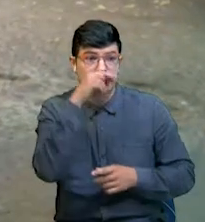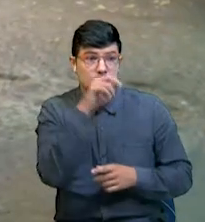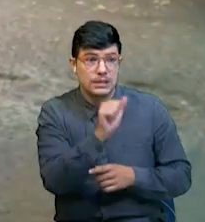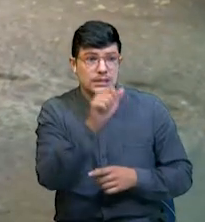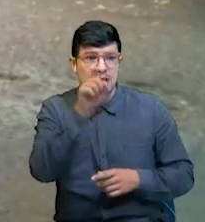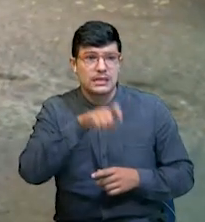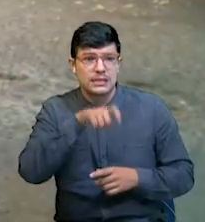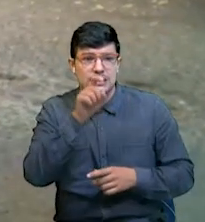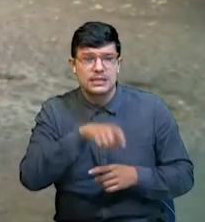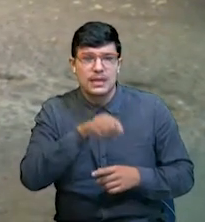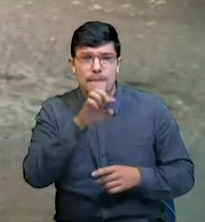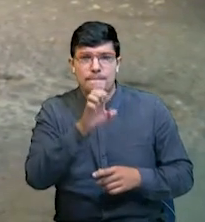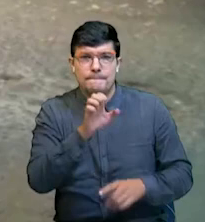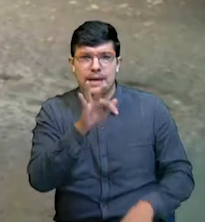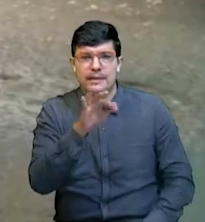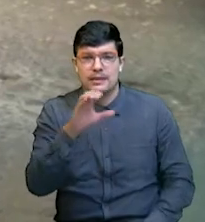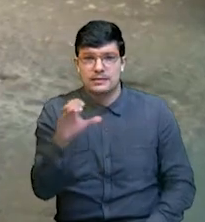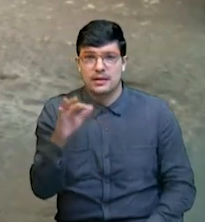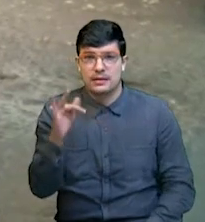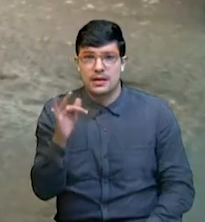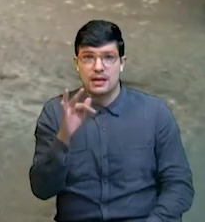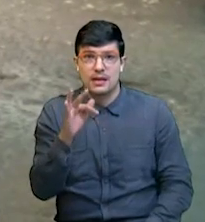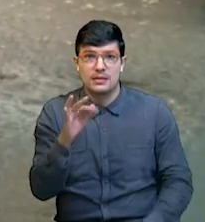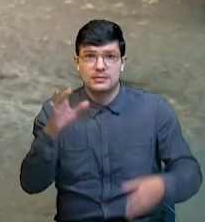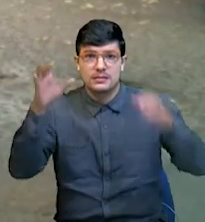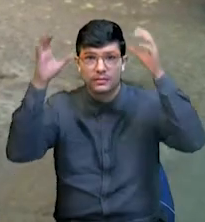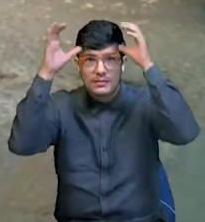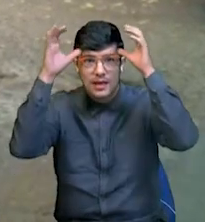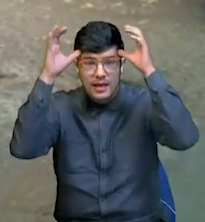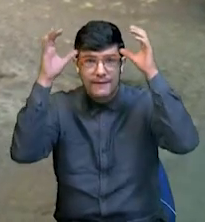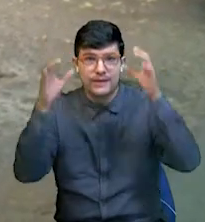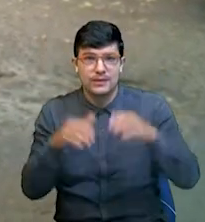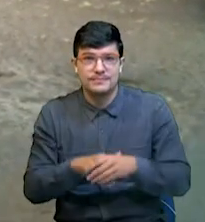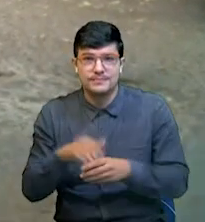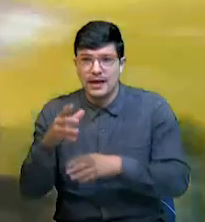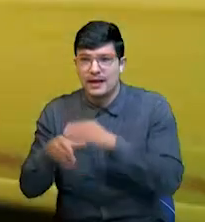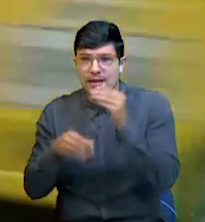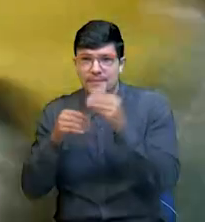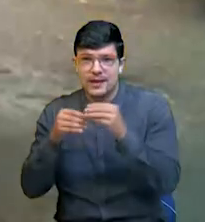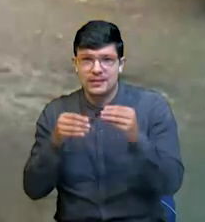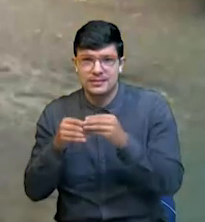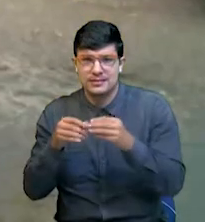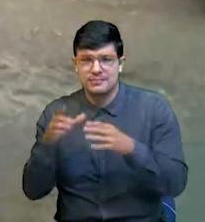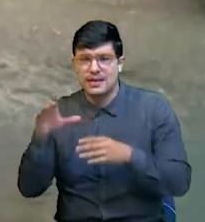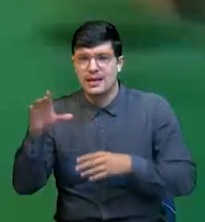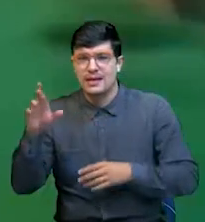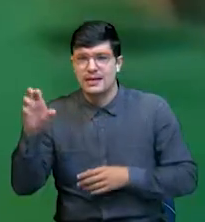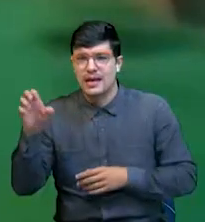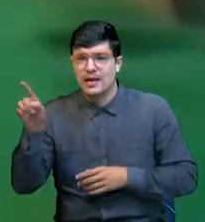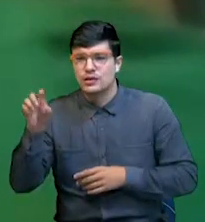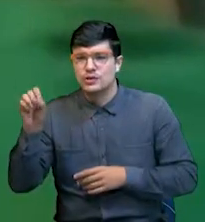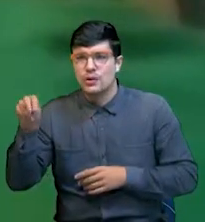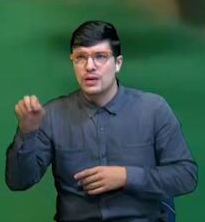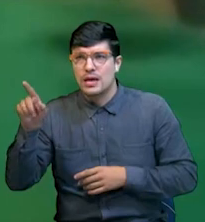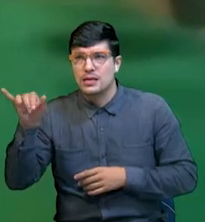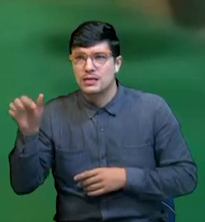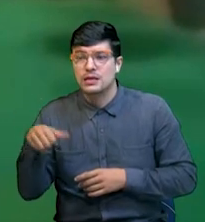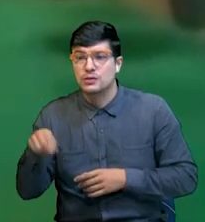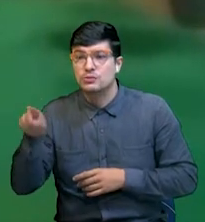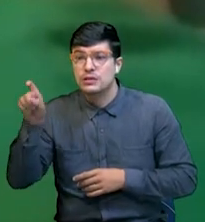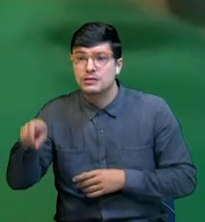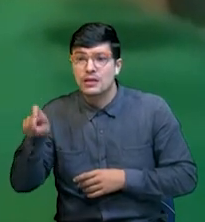examen, un PET-CT cerebral y una resonancia magnética 3 terlas. ¿Y la necesita para